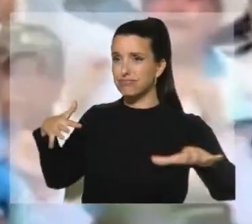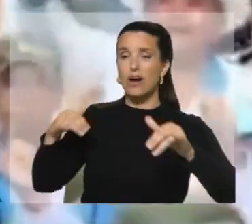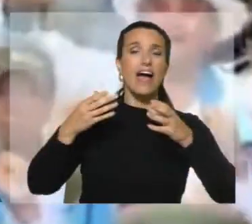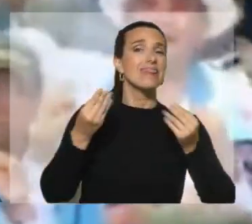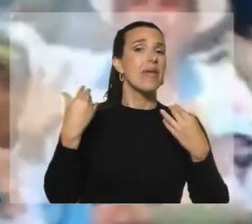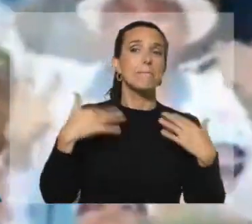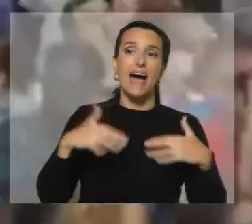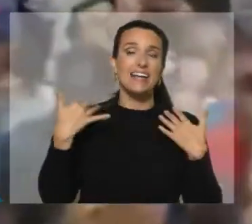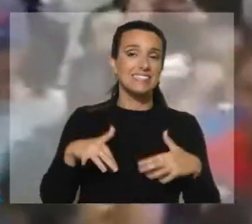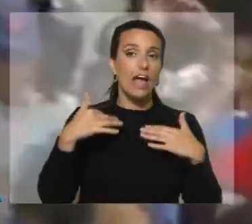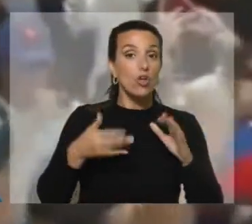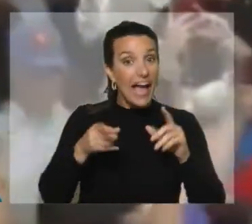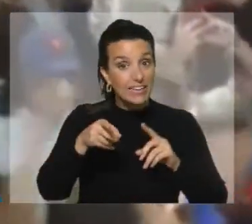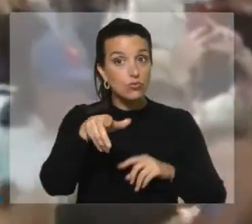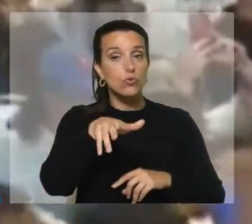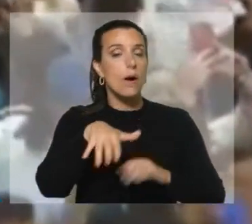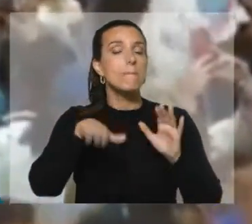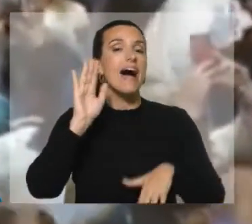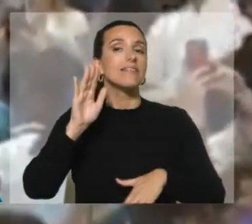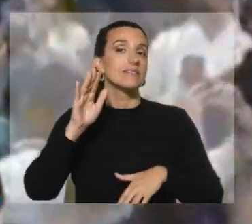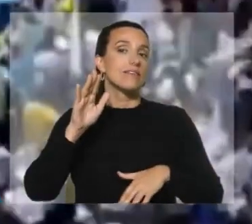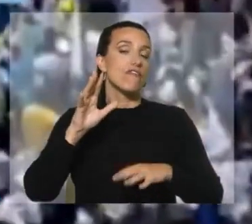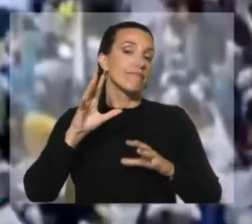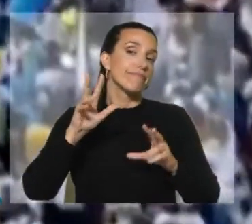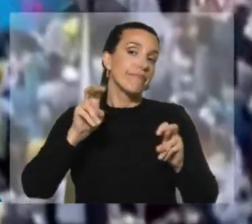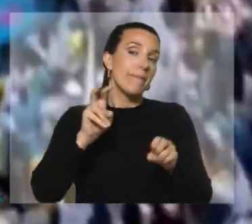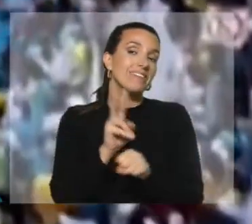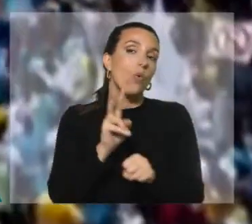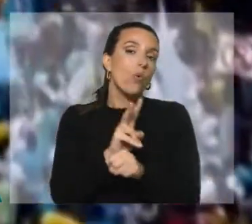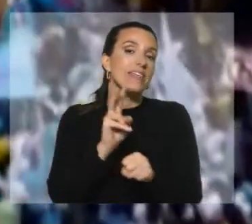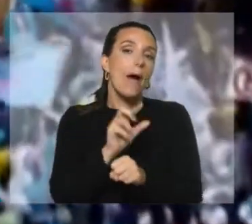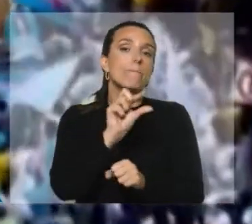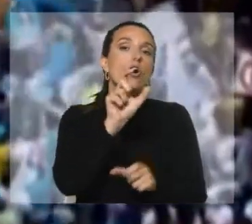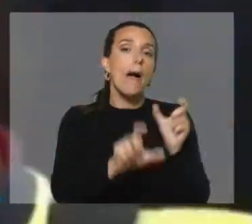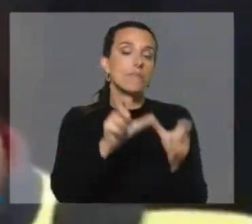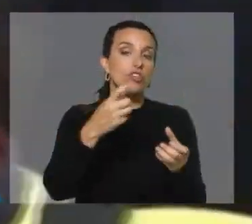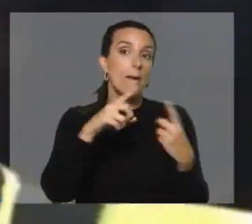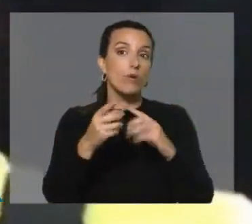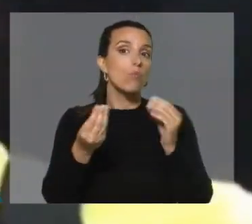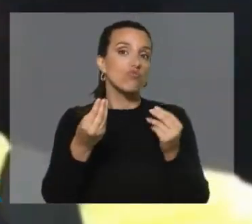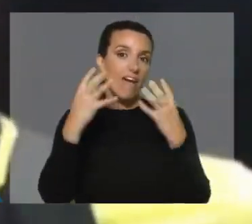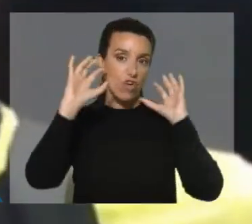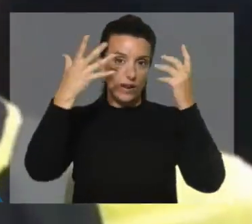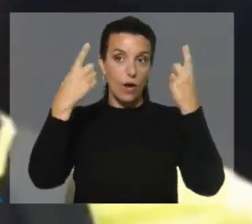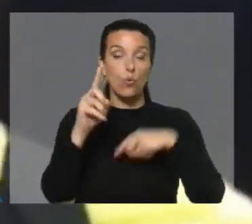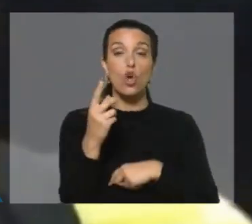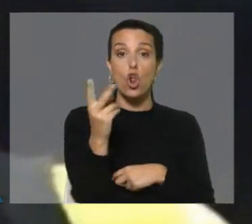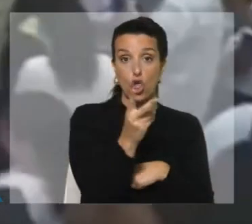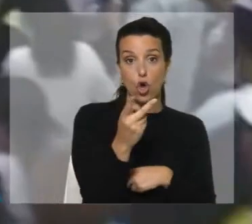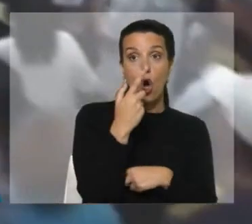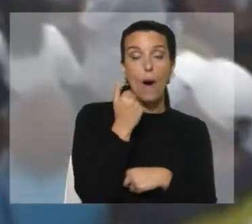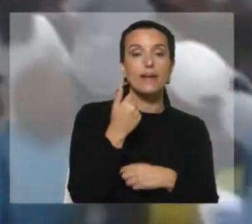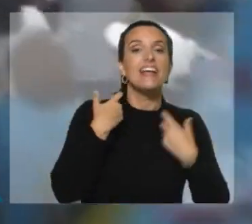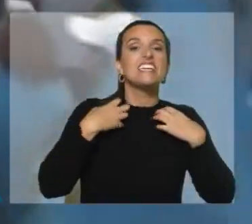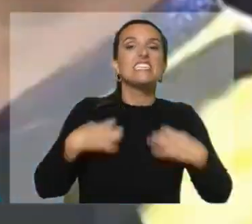electoral caracterizada por mitines reducidos por motivos de seguridad Daniel noboa y Luisa González aparecieron con